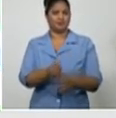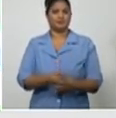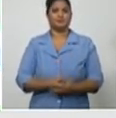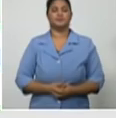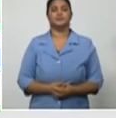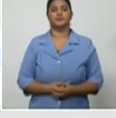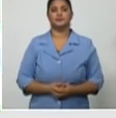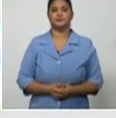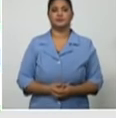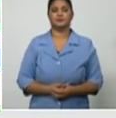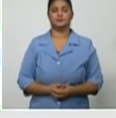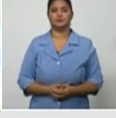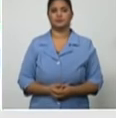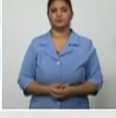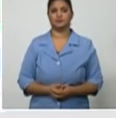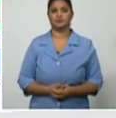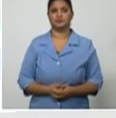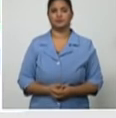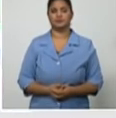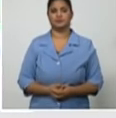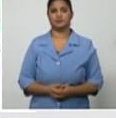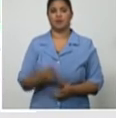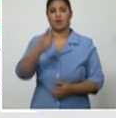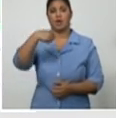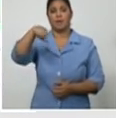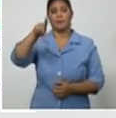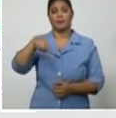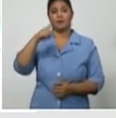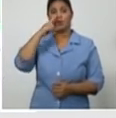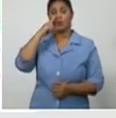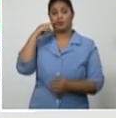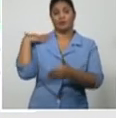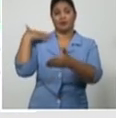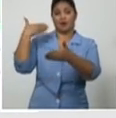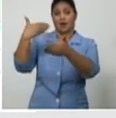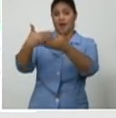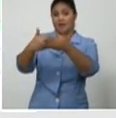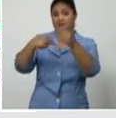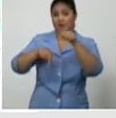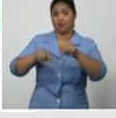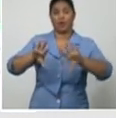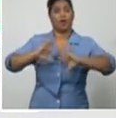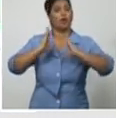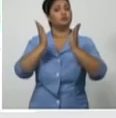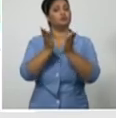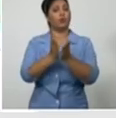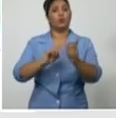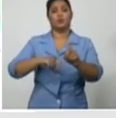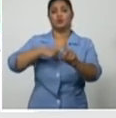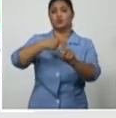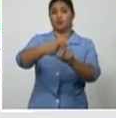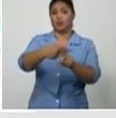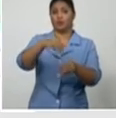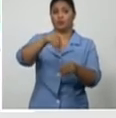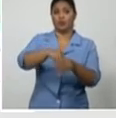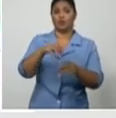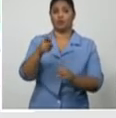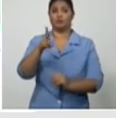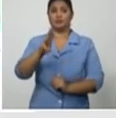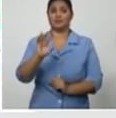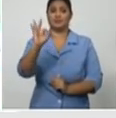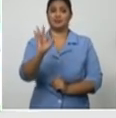Del 1 de noviembre a la fecha, el 13% de todas las personas diagnosticadas en Cuba han